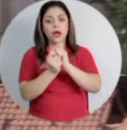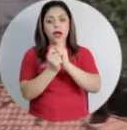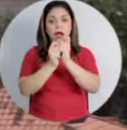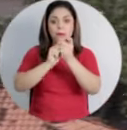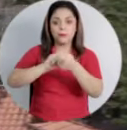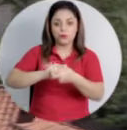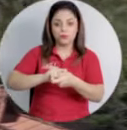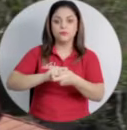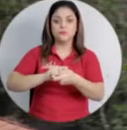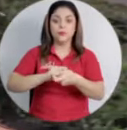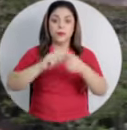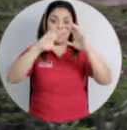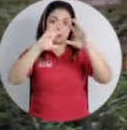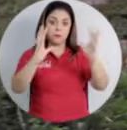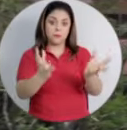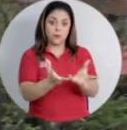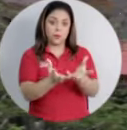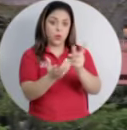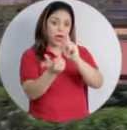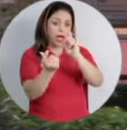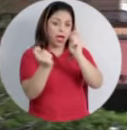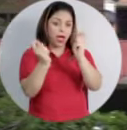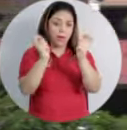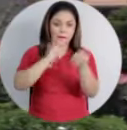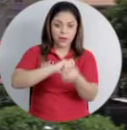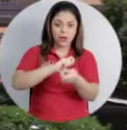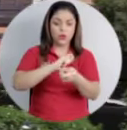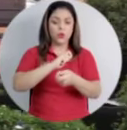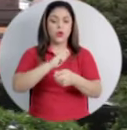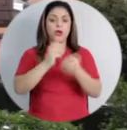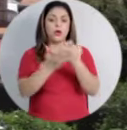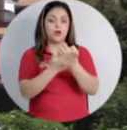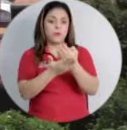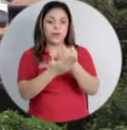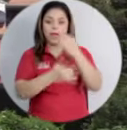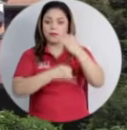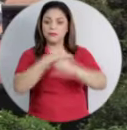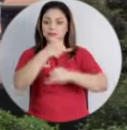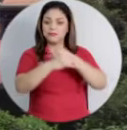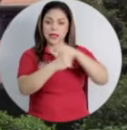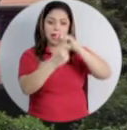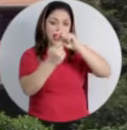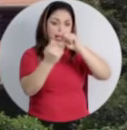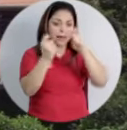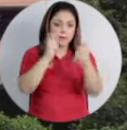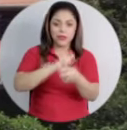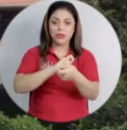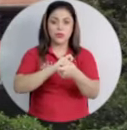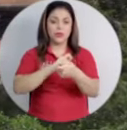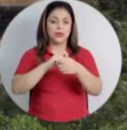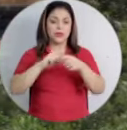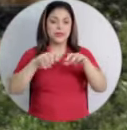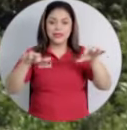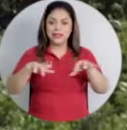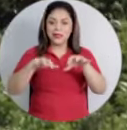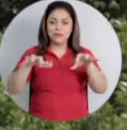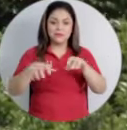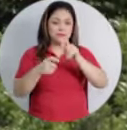bien, o sea, el mundo está cambiando, la economía internacional está cambiando, o sea, las dinámicas están cambiando, o sea, la